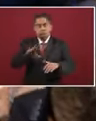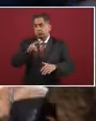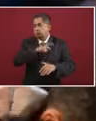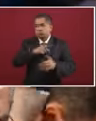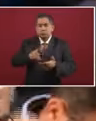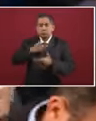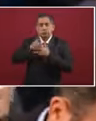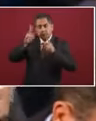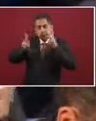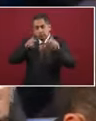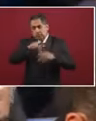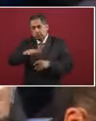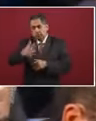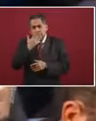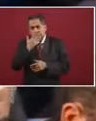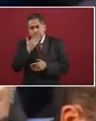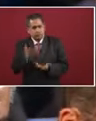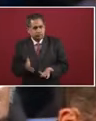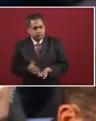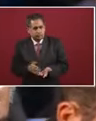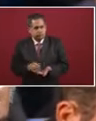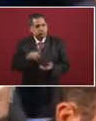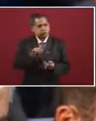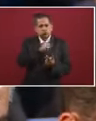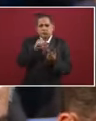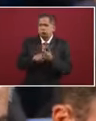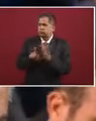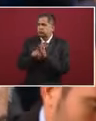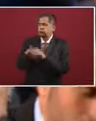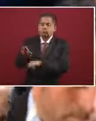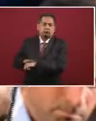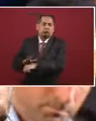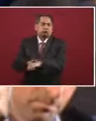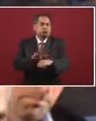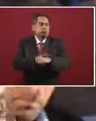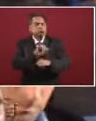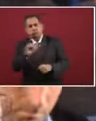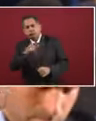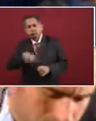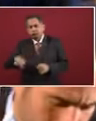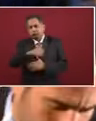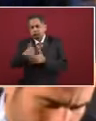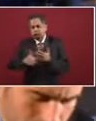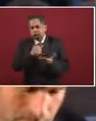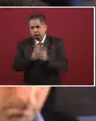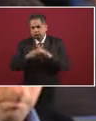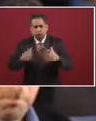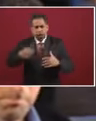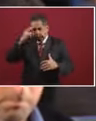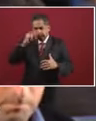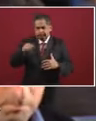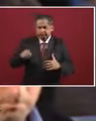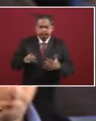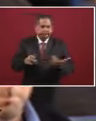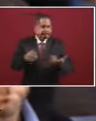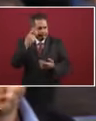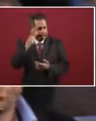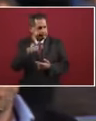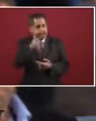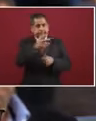estado, pero se han dado otro tipo de alertas en varias ciudades de la República para que